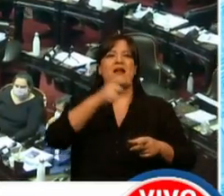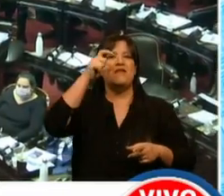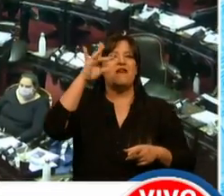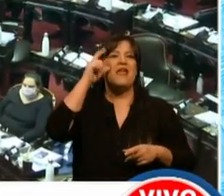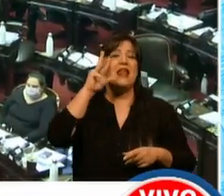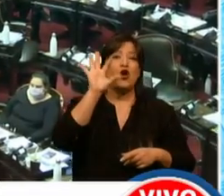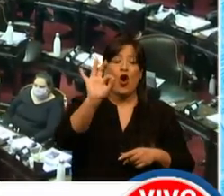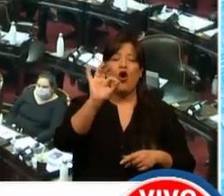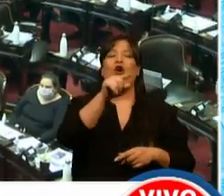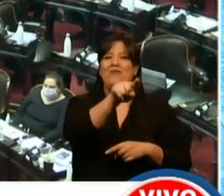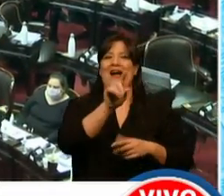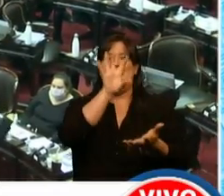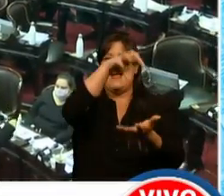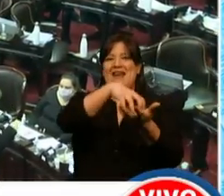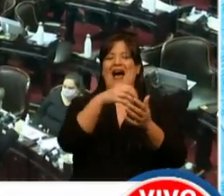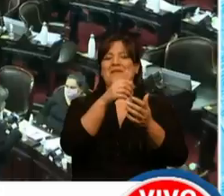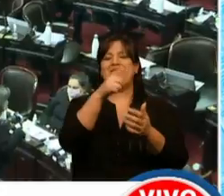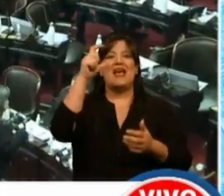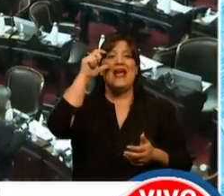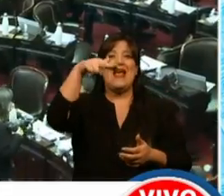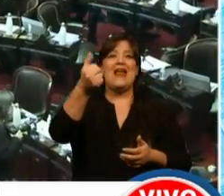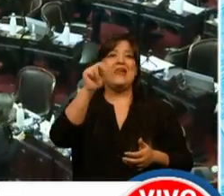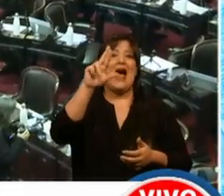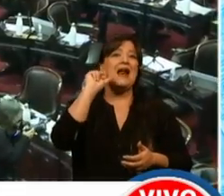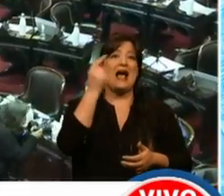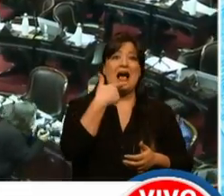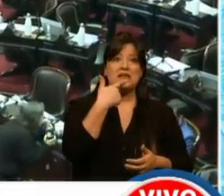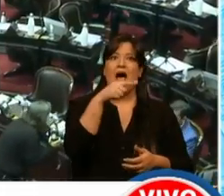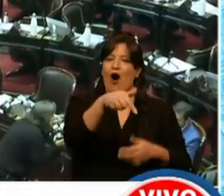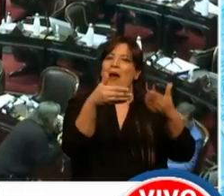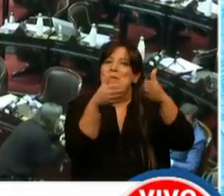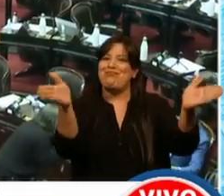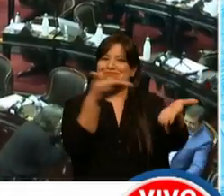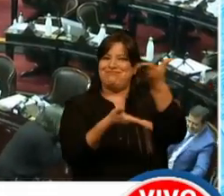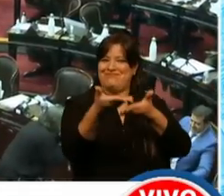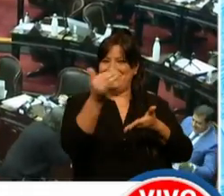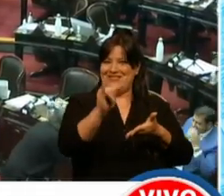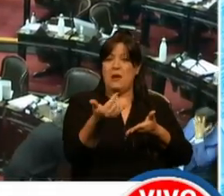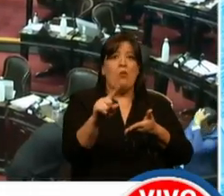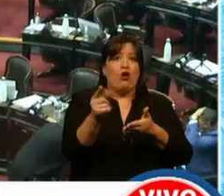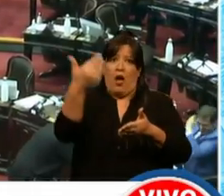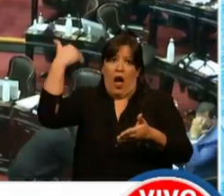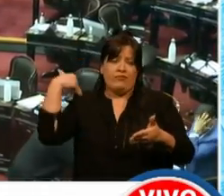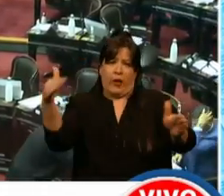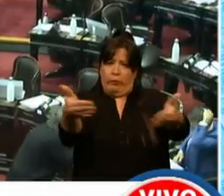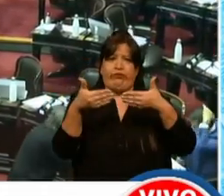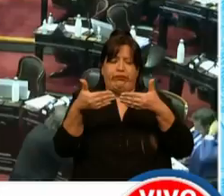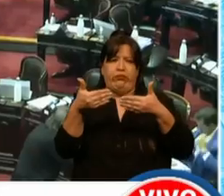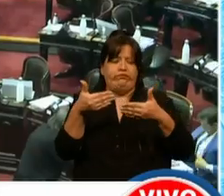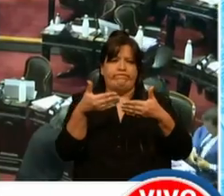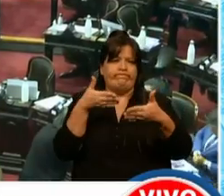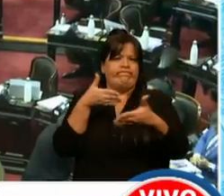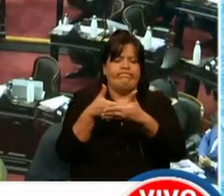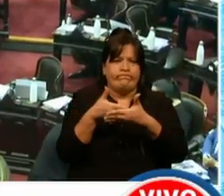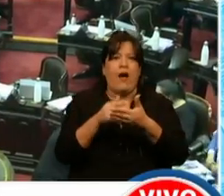al enargás que allí se nos abrió una puerta que estaba cerrada para poder hablar de este tema este